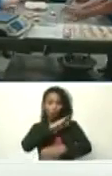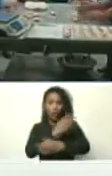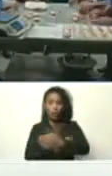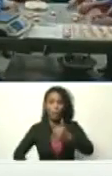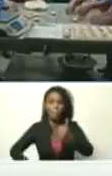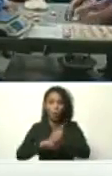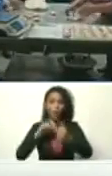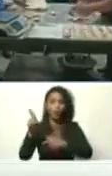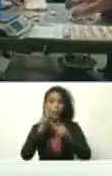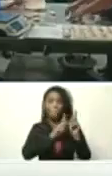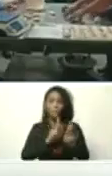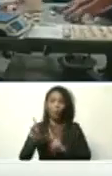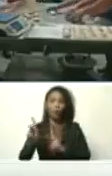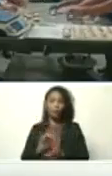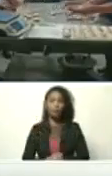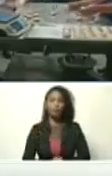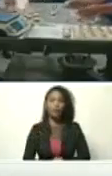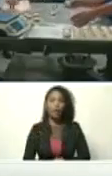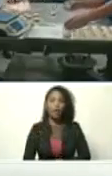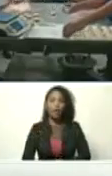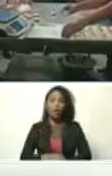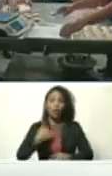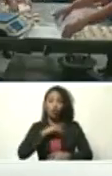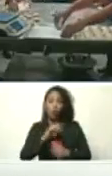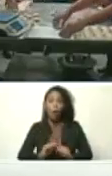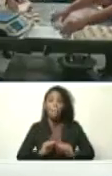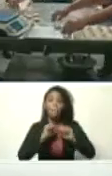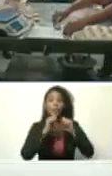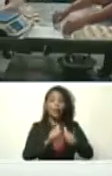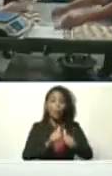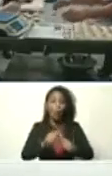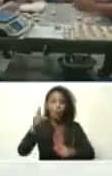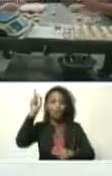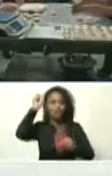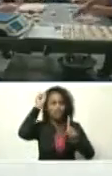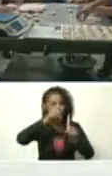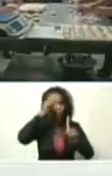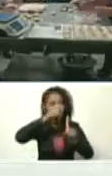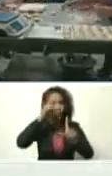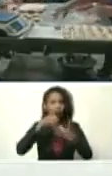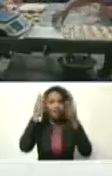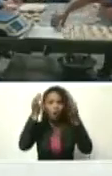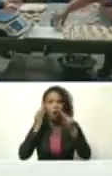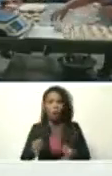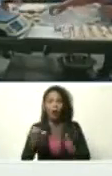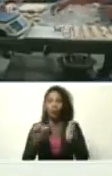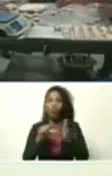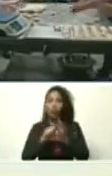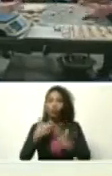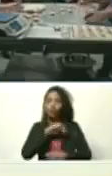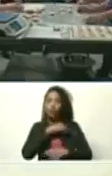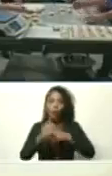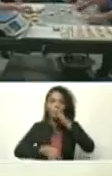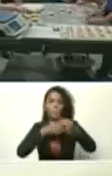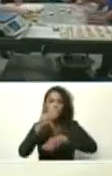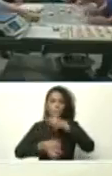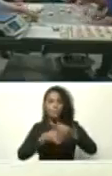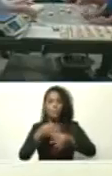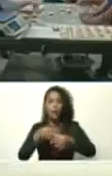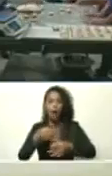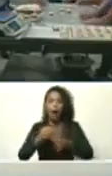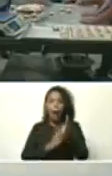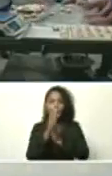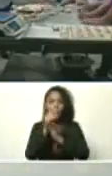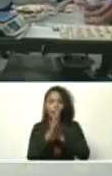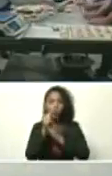fortalecimiento de este programa, que empezamos con el entrenamiento, que es la formalización, donde le explicamos y le enseñamos al